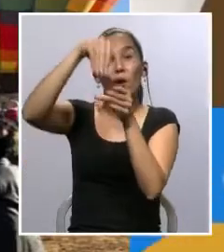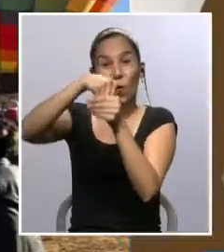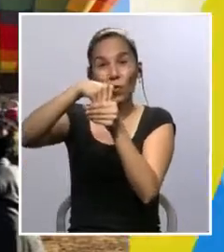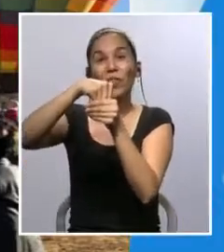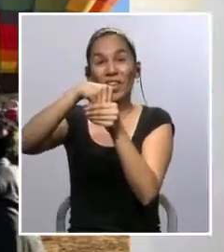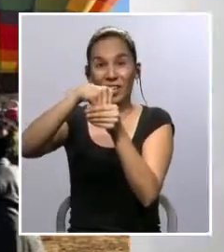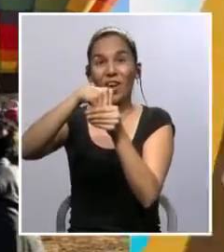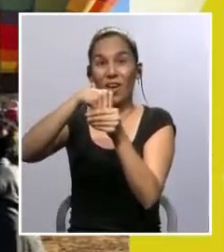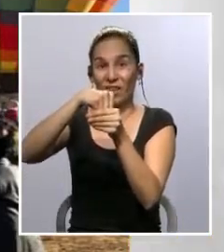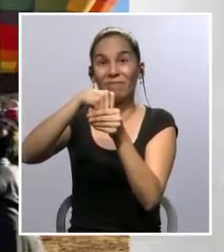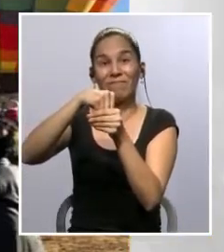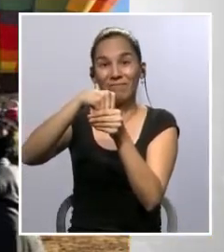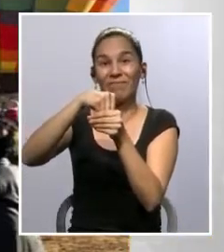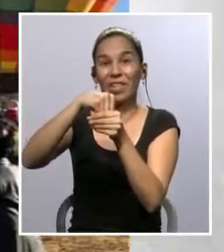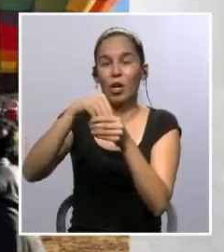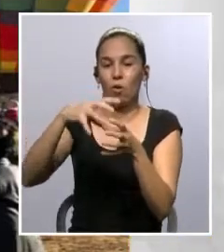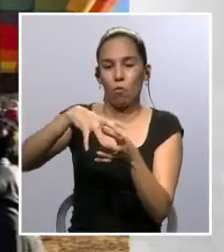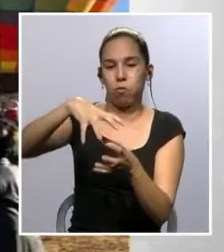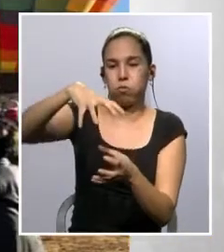helio. Ok.